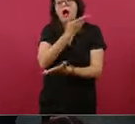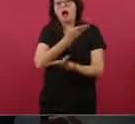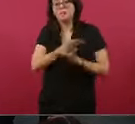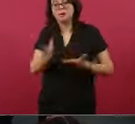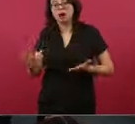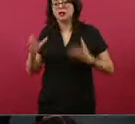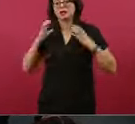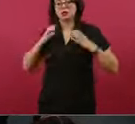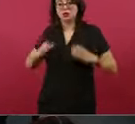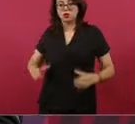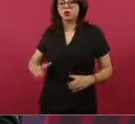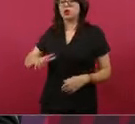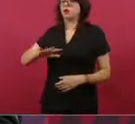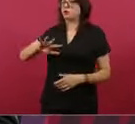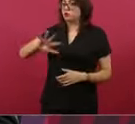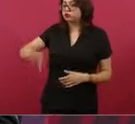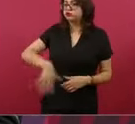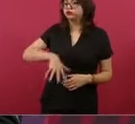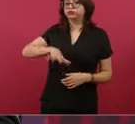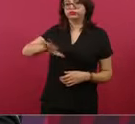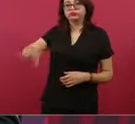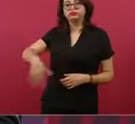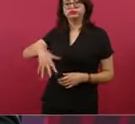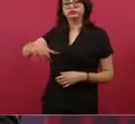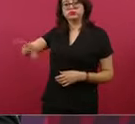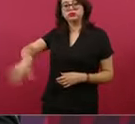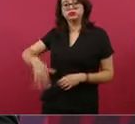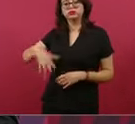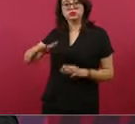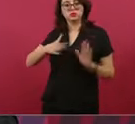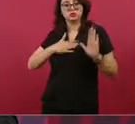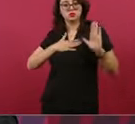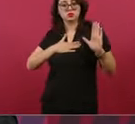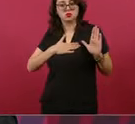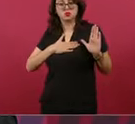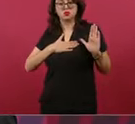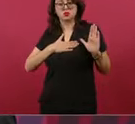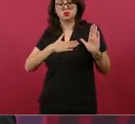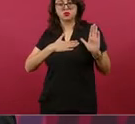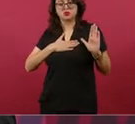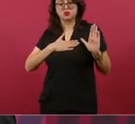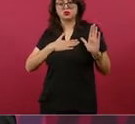además nos comprometimos a rescatar